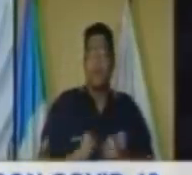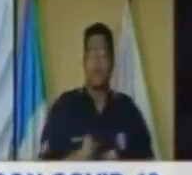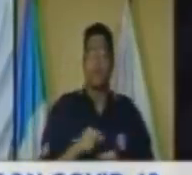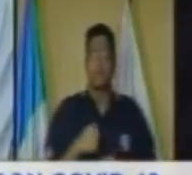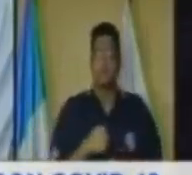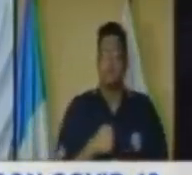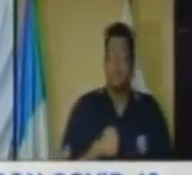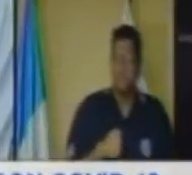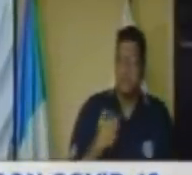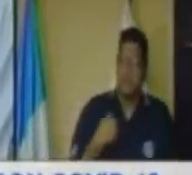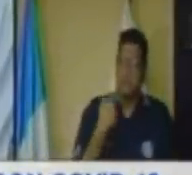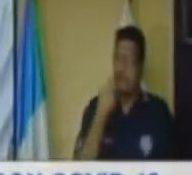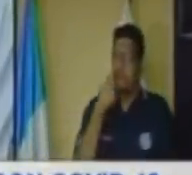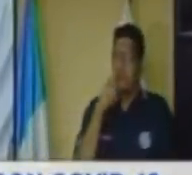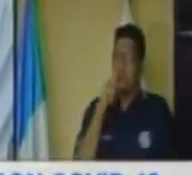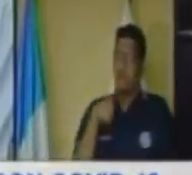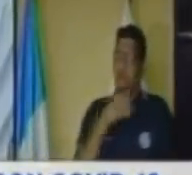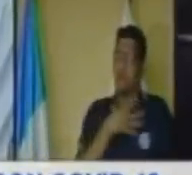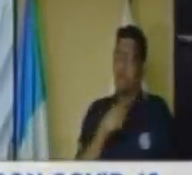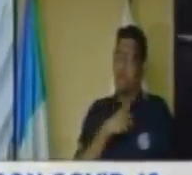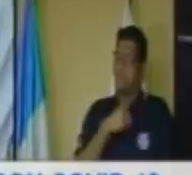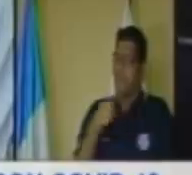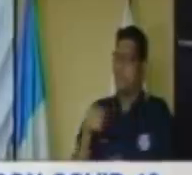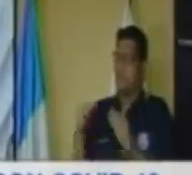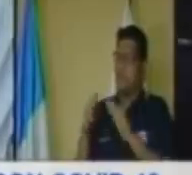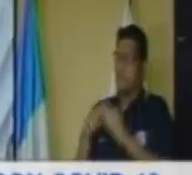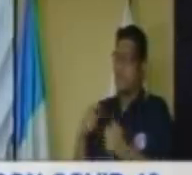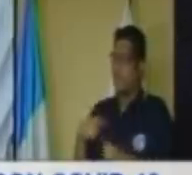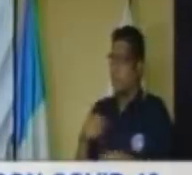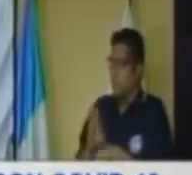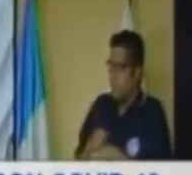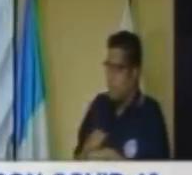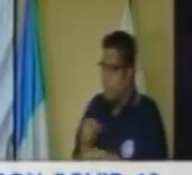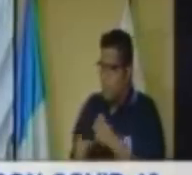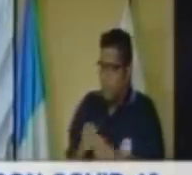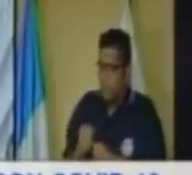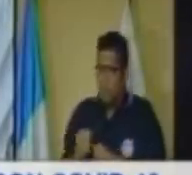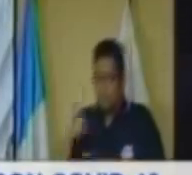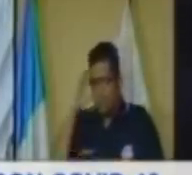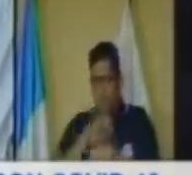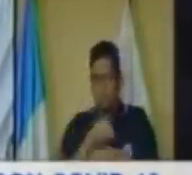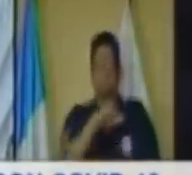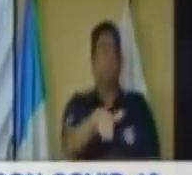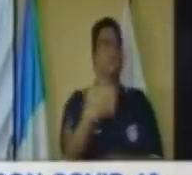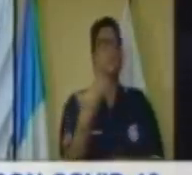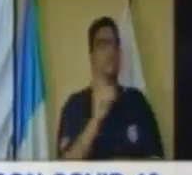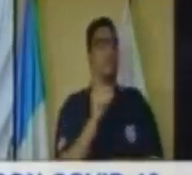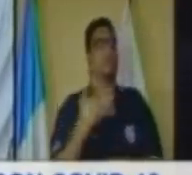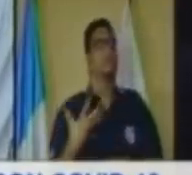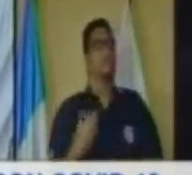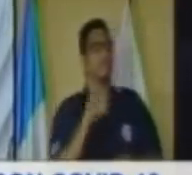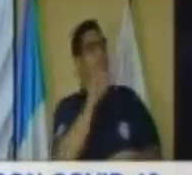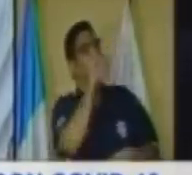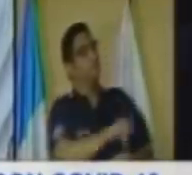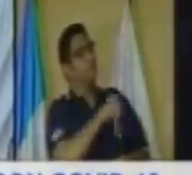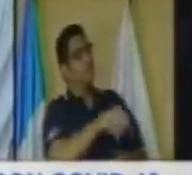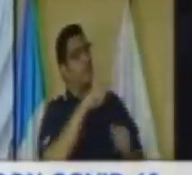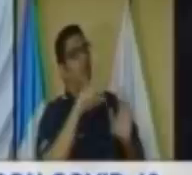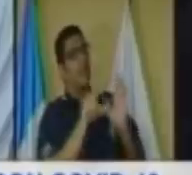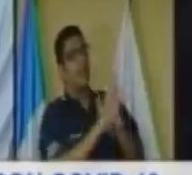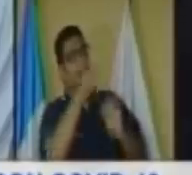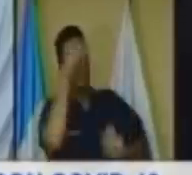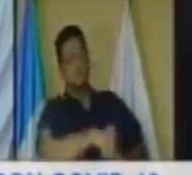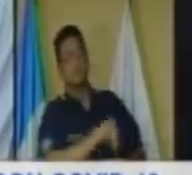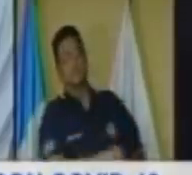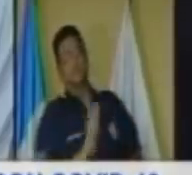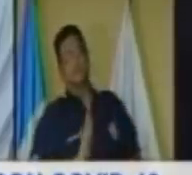para velar que se cumpla realmente la cuarentena en beneficio de toda la población.